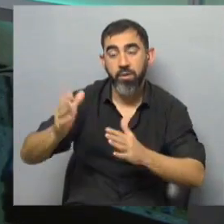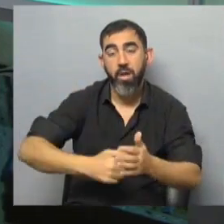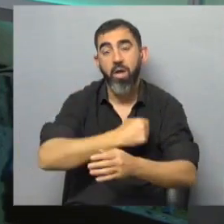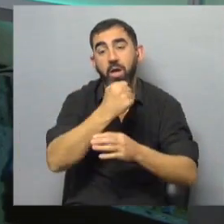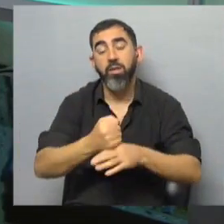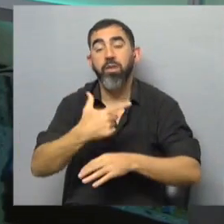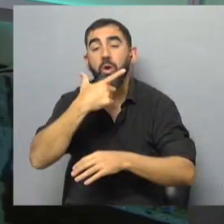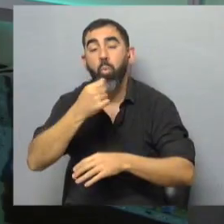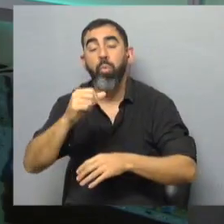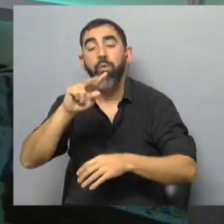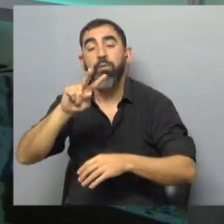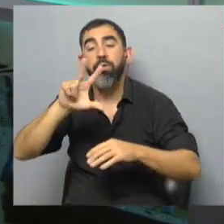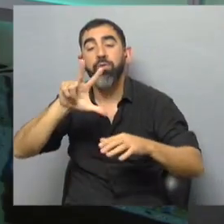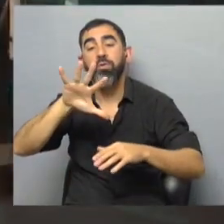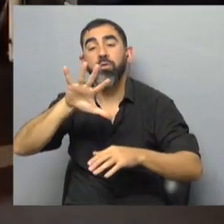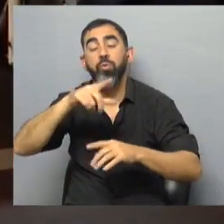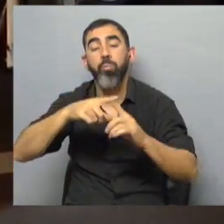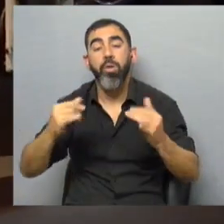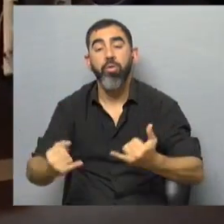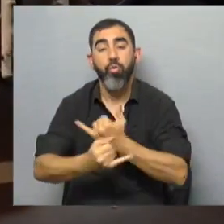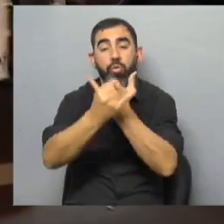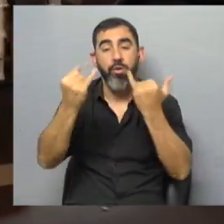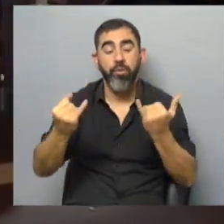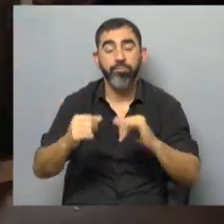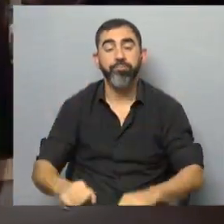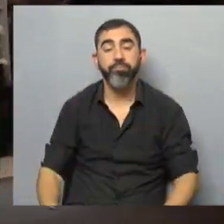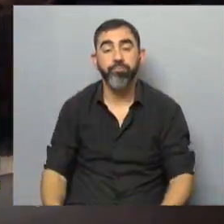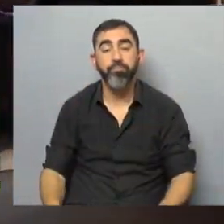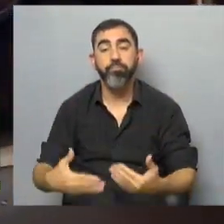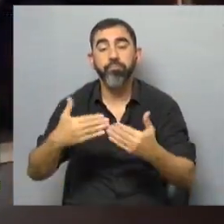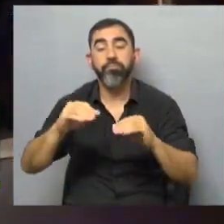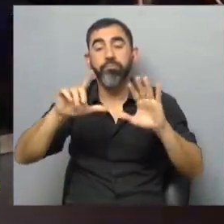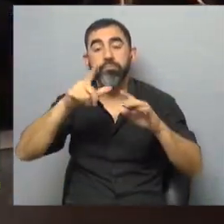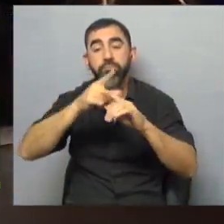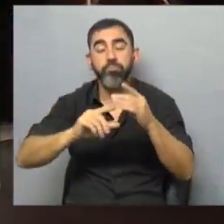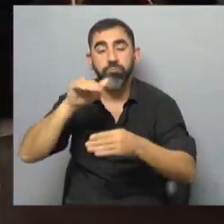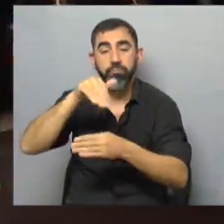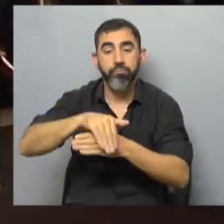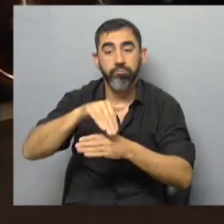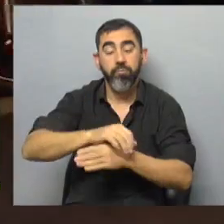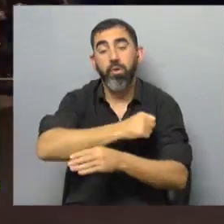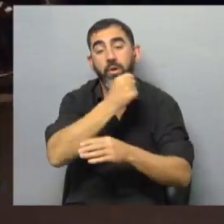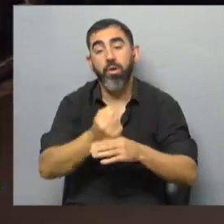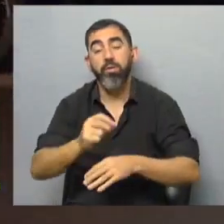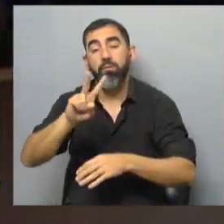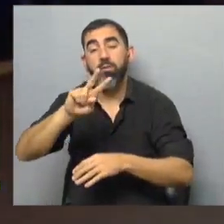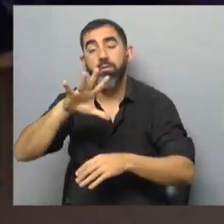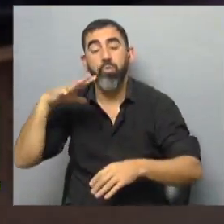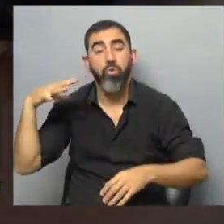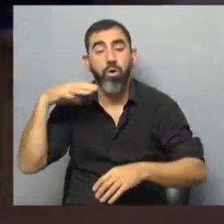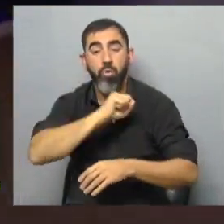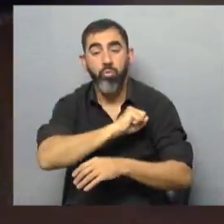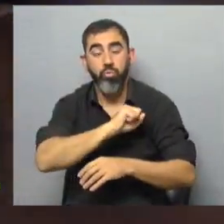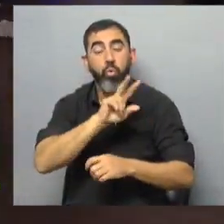jueves 25 a mediodía. El operativo comenzará a las 19 horas y se extenderá hasta el 25 de agosto y